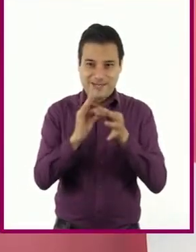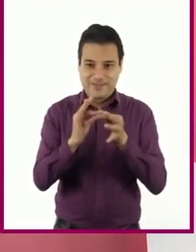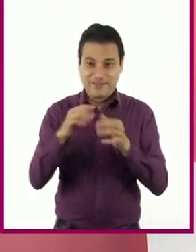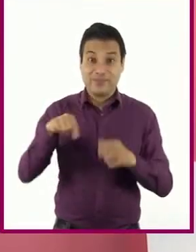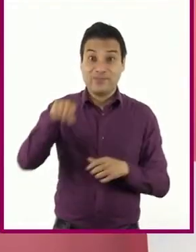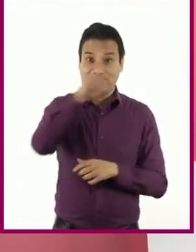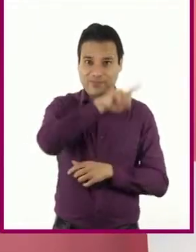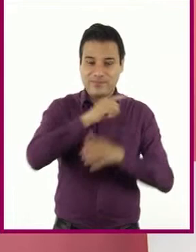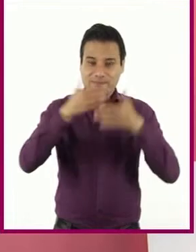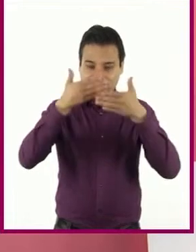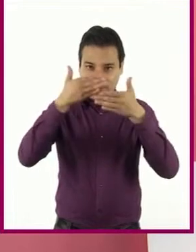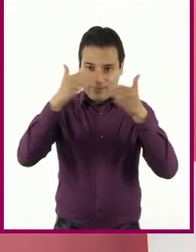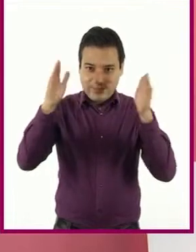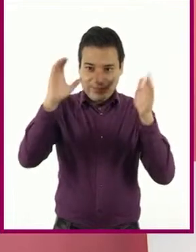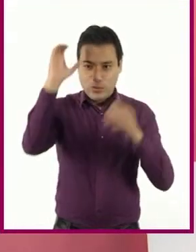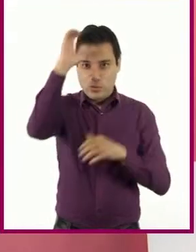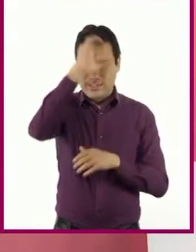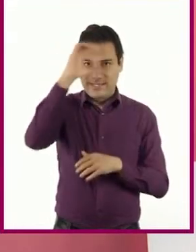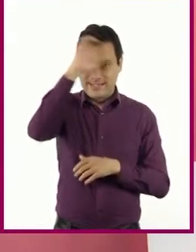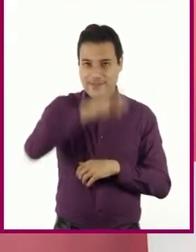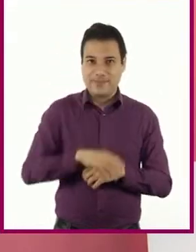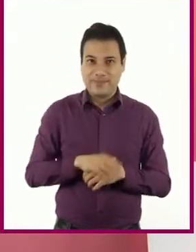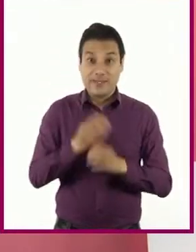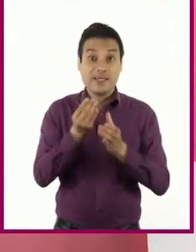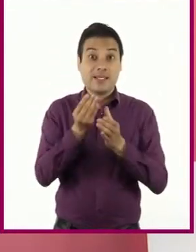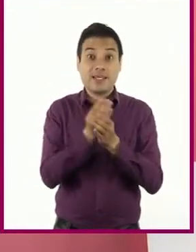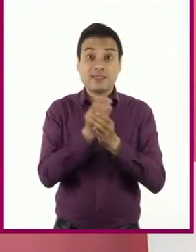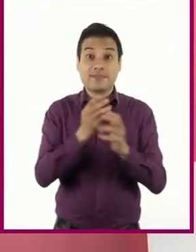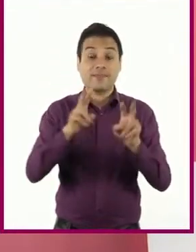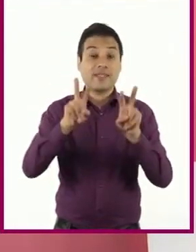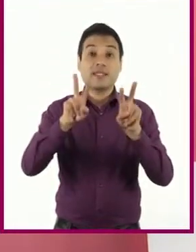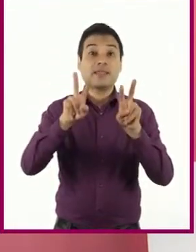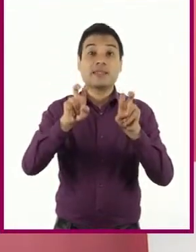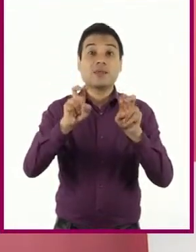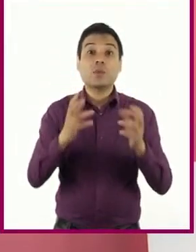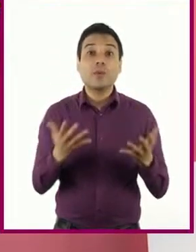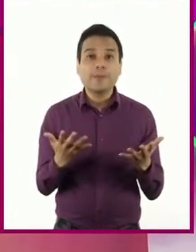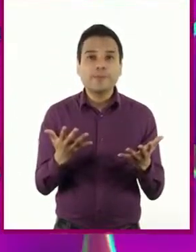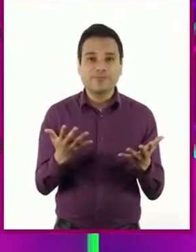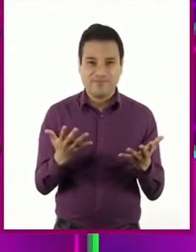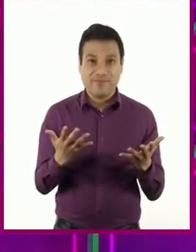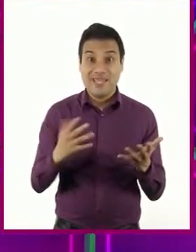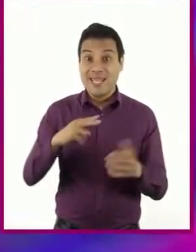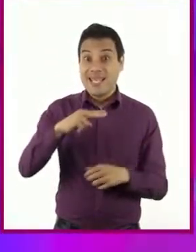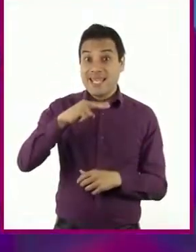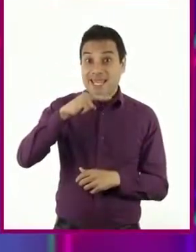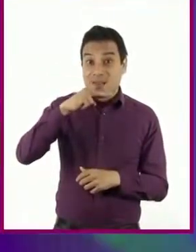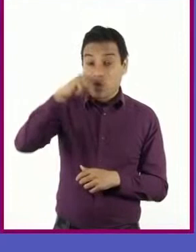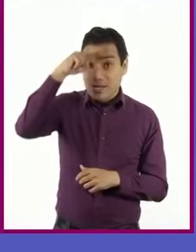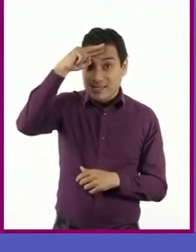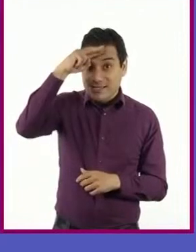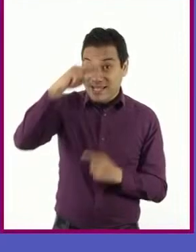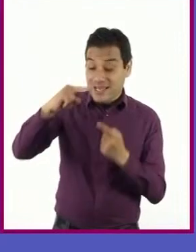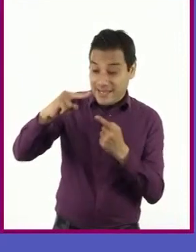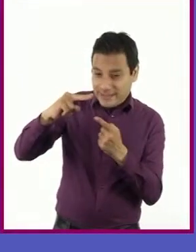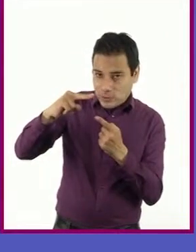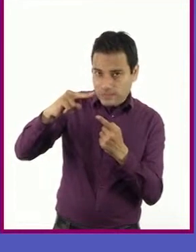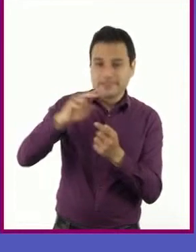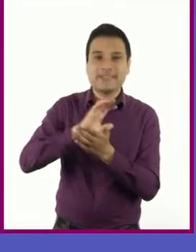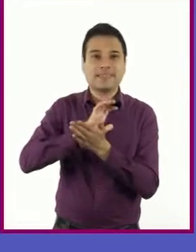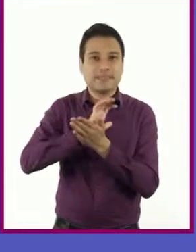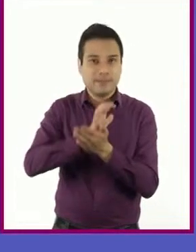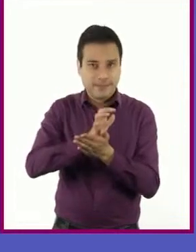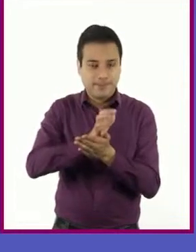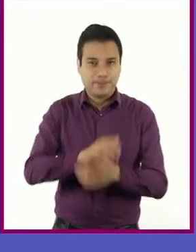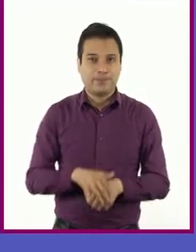entre todos, porque justo como lo indica el título de nuestra sesión, es la ignorancia la que discrimina. Empecemos por reconocer que en